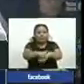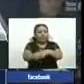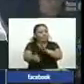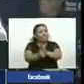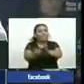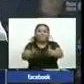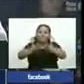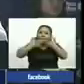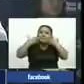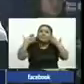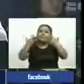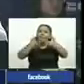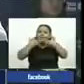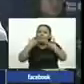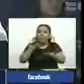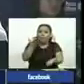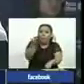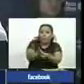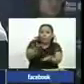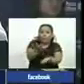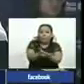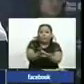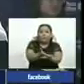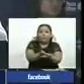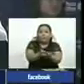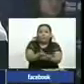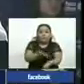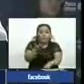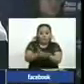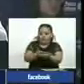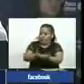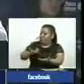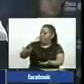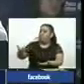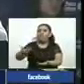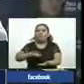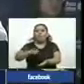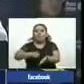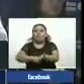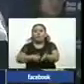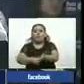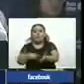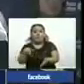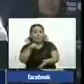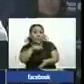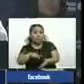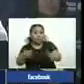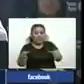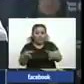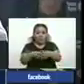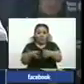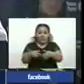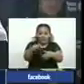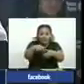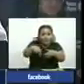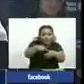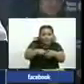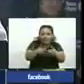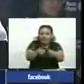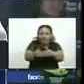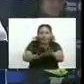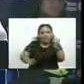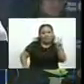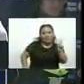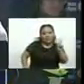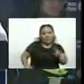alegra que una propuesta hecha por nosotros en representación del Consejo de Alcaldes del Área Metropolitana de San Salvador, que